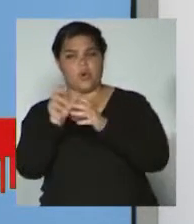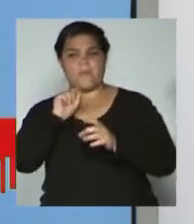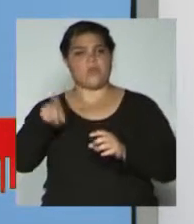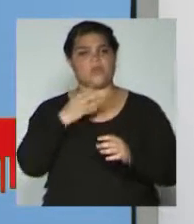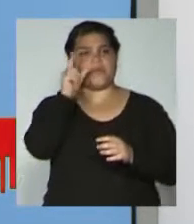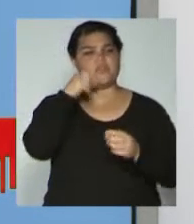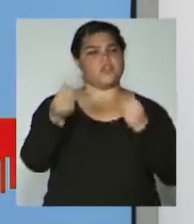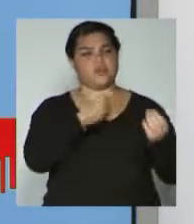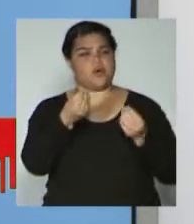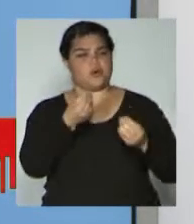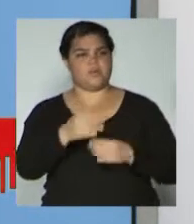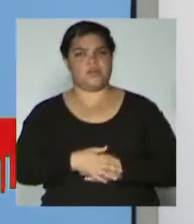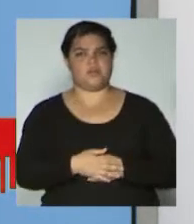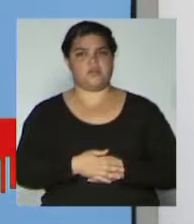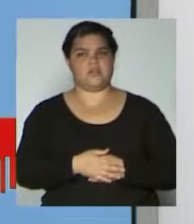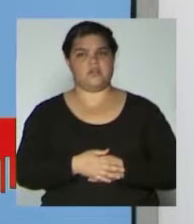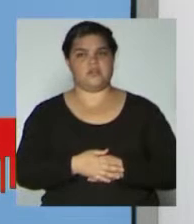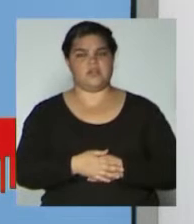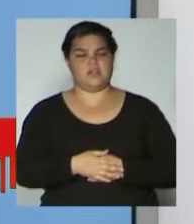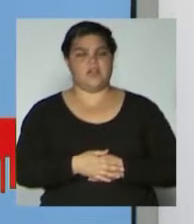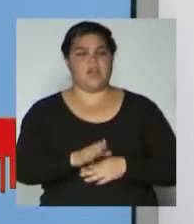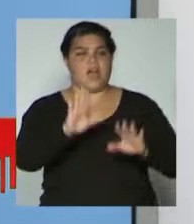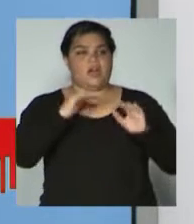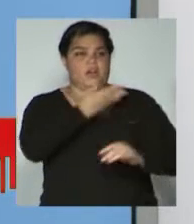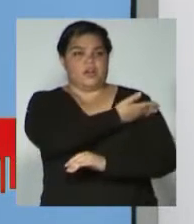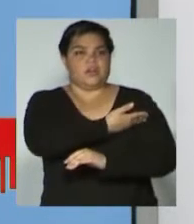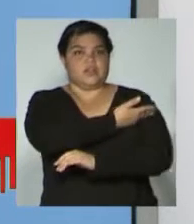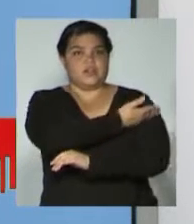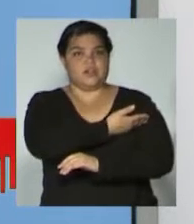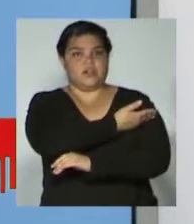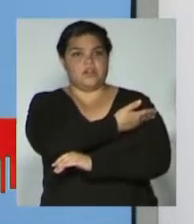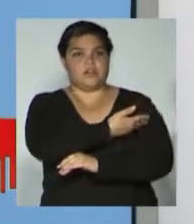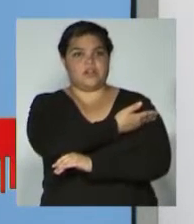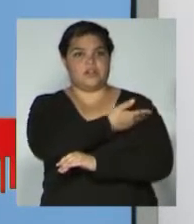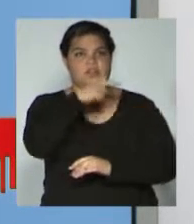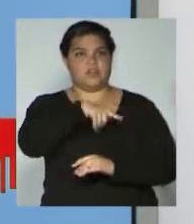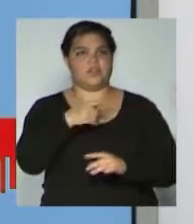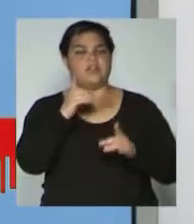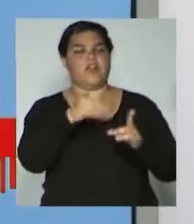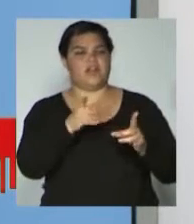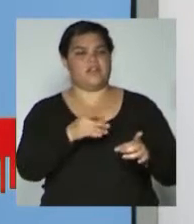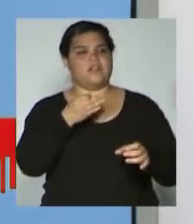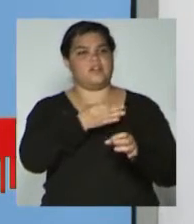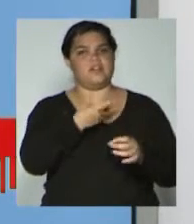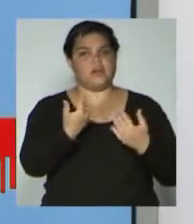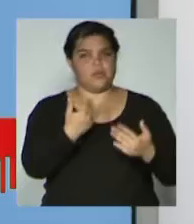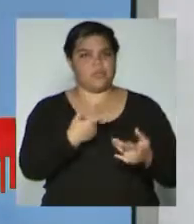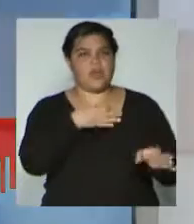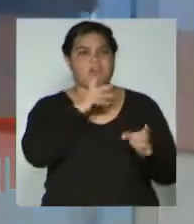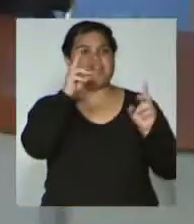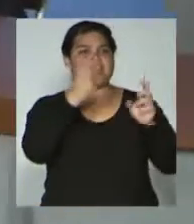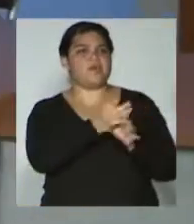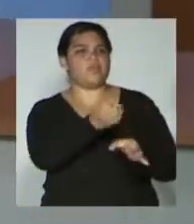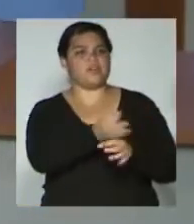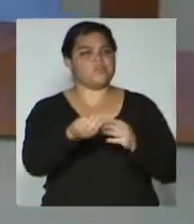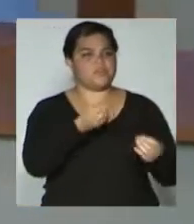en el caso de que que sea el presidente Daniel Scioli, si se va a intensificar esto o si hay algunas cosas para mejorar al respecto en materia de educación. Desde luego que hay